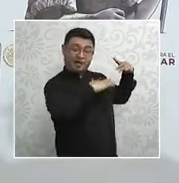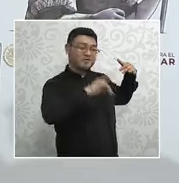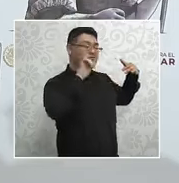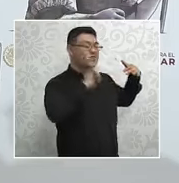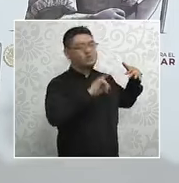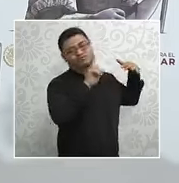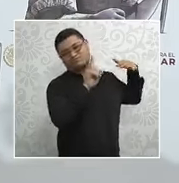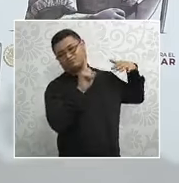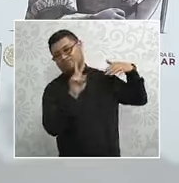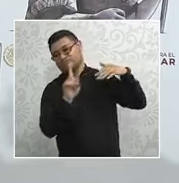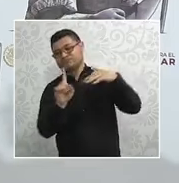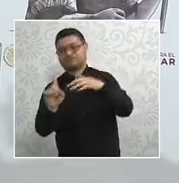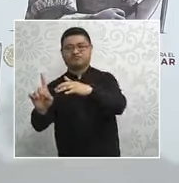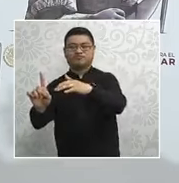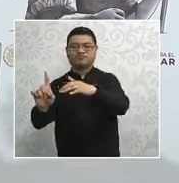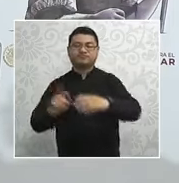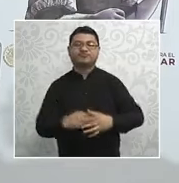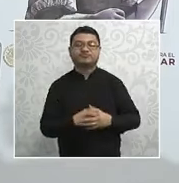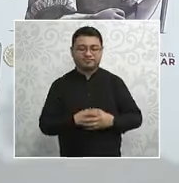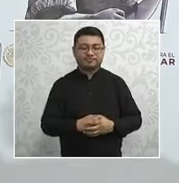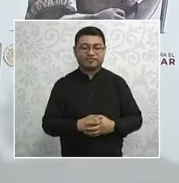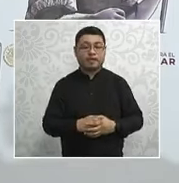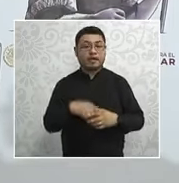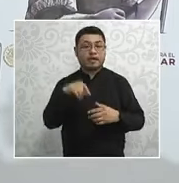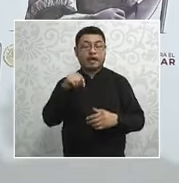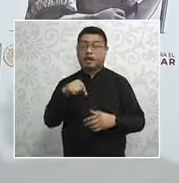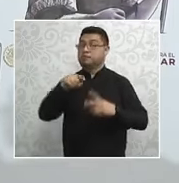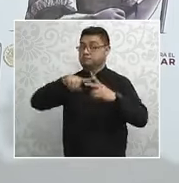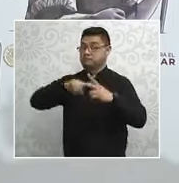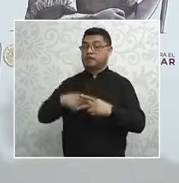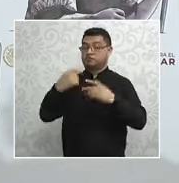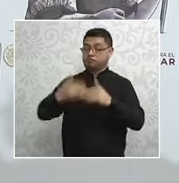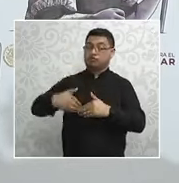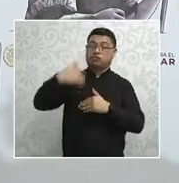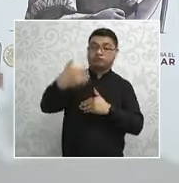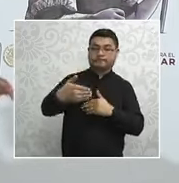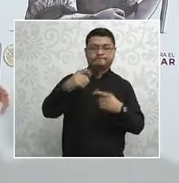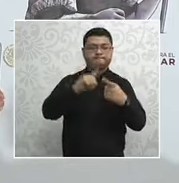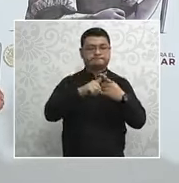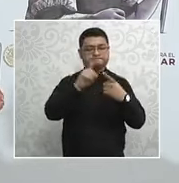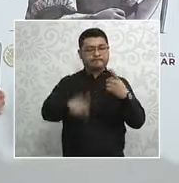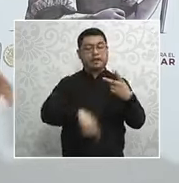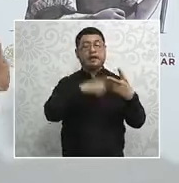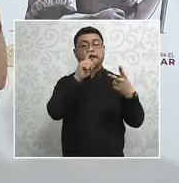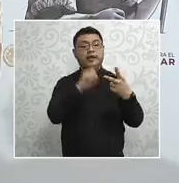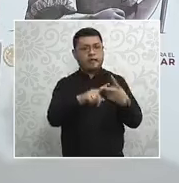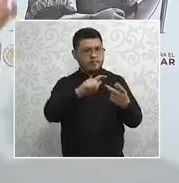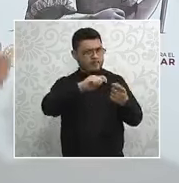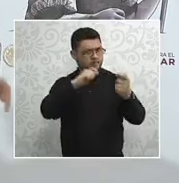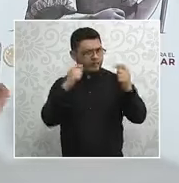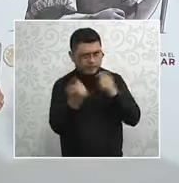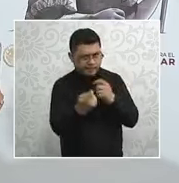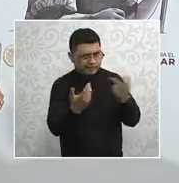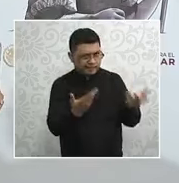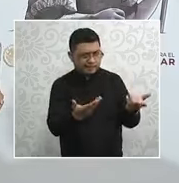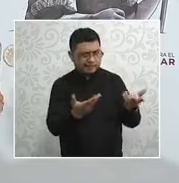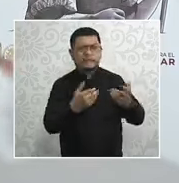separación de la corona española la independencia la segunda transformación la